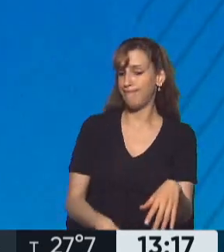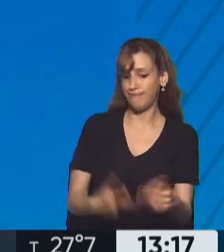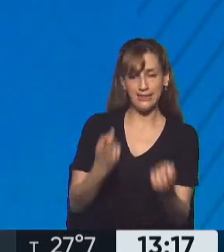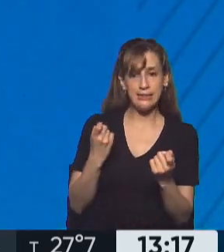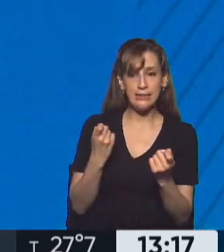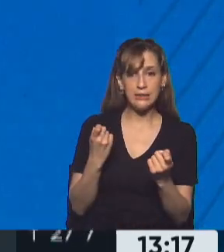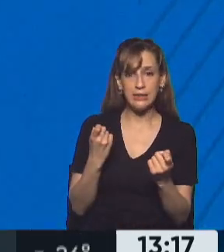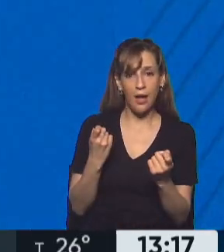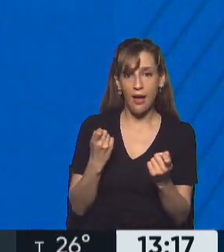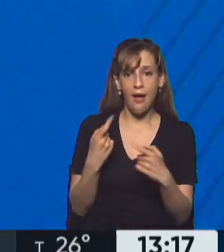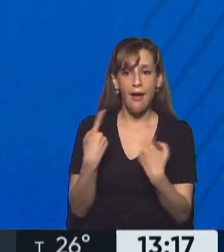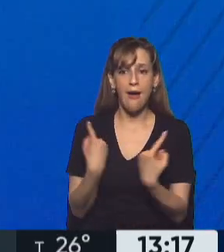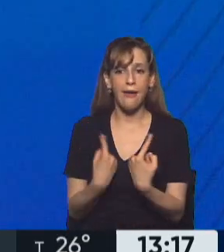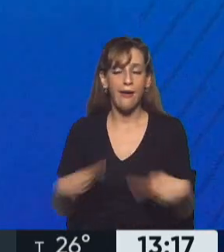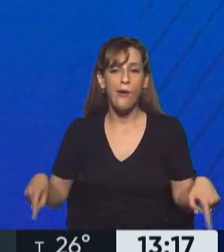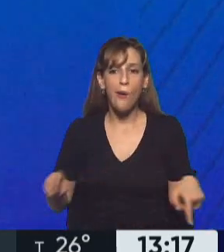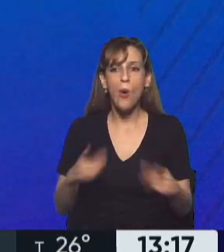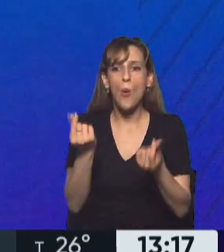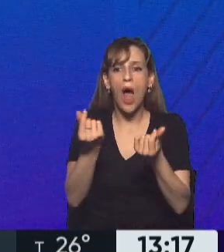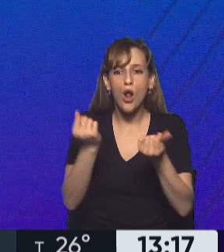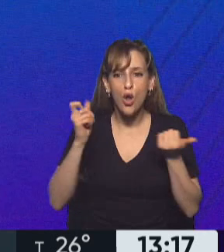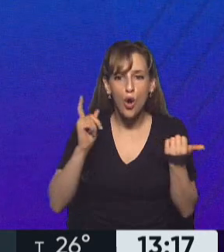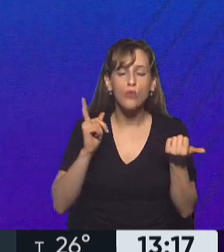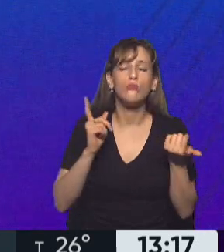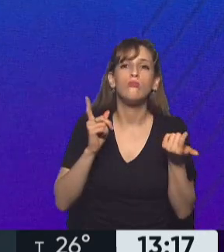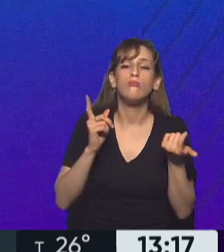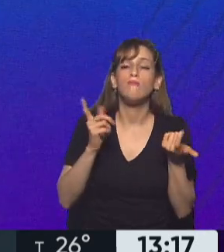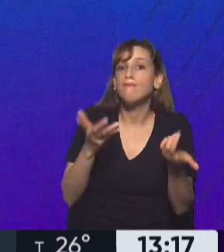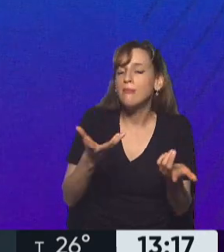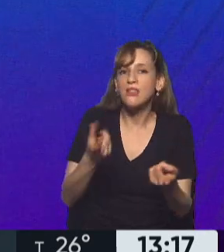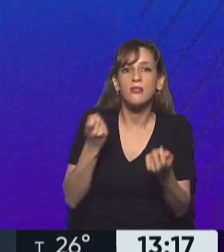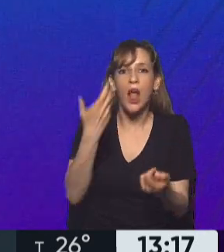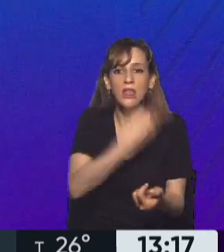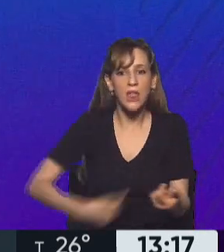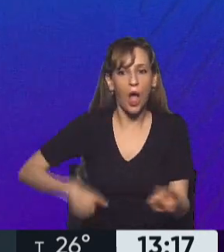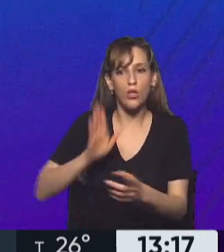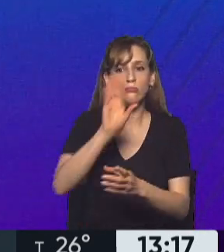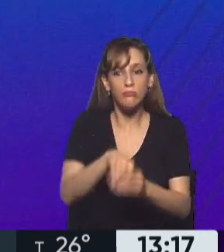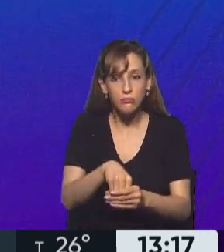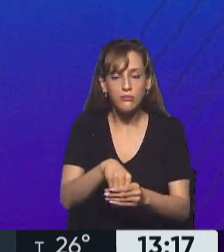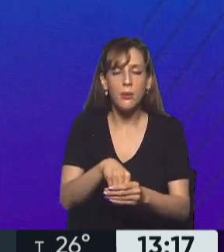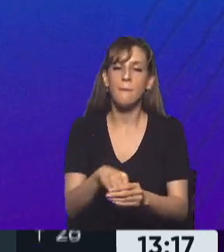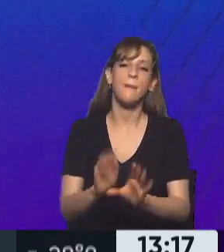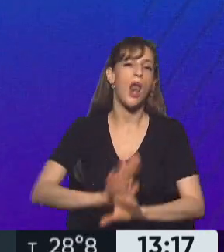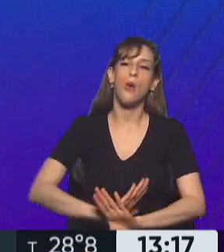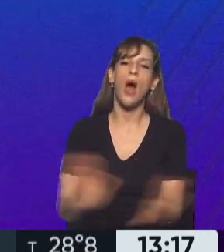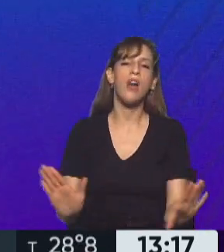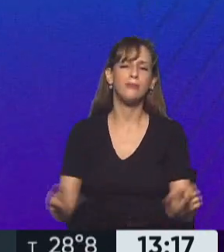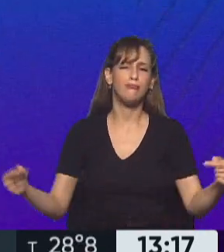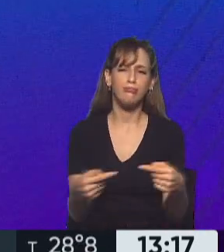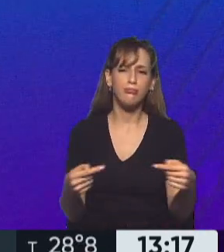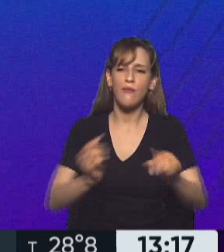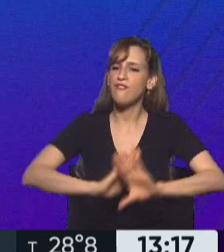las cadenas de valor, de algún tipo de intervención estatal para poder lograr eliminar las